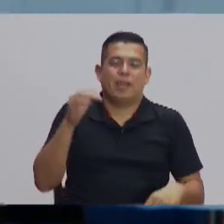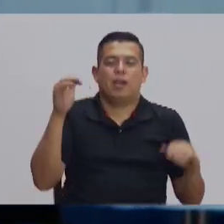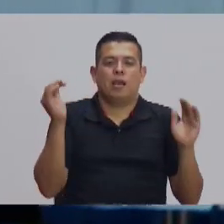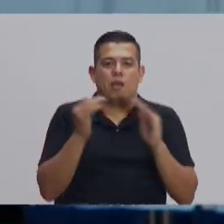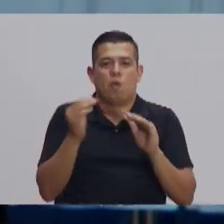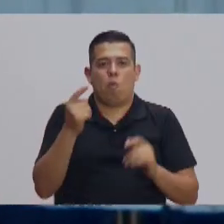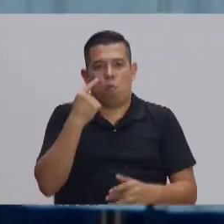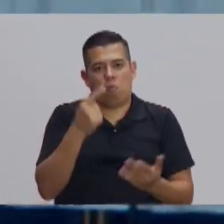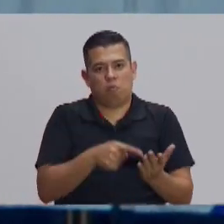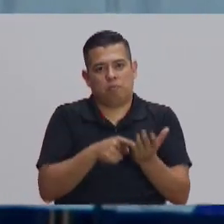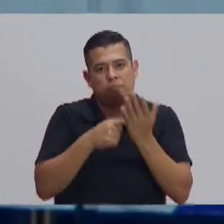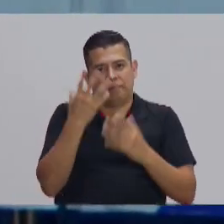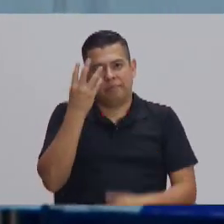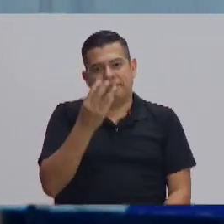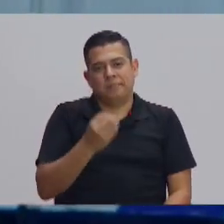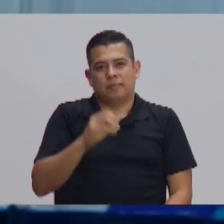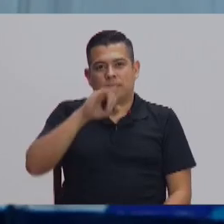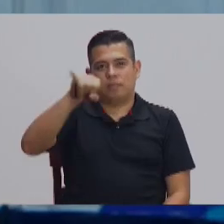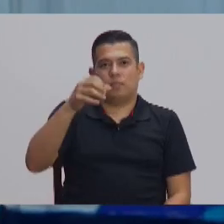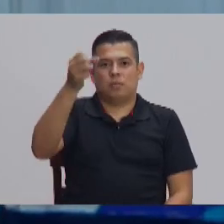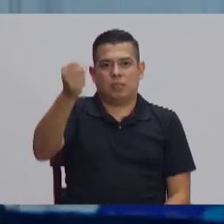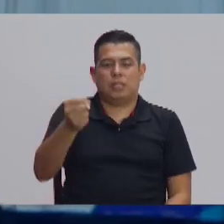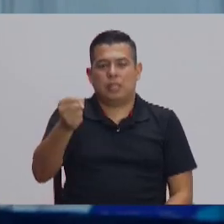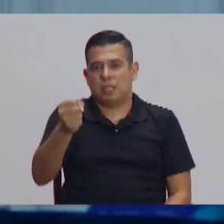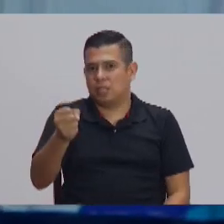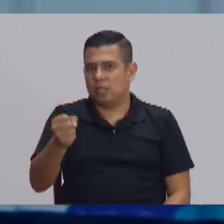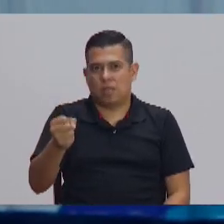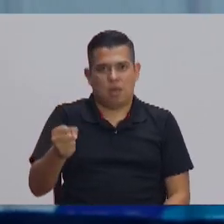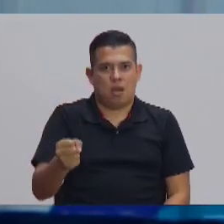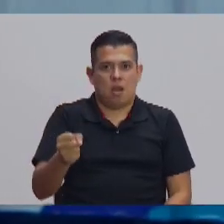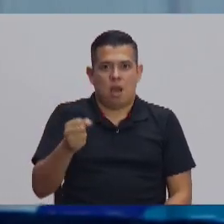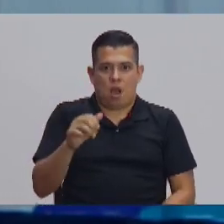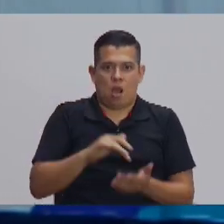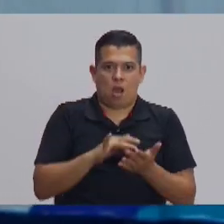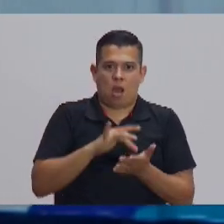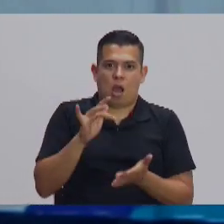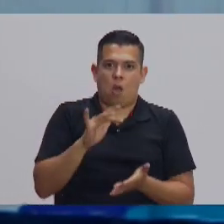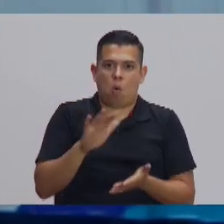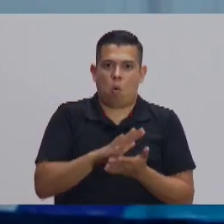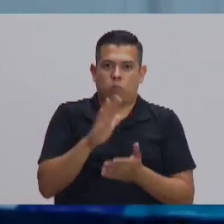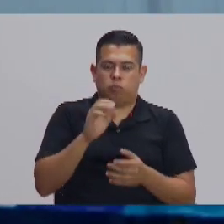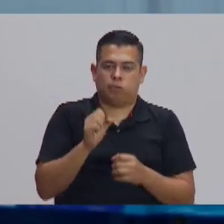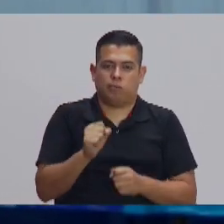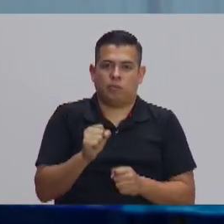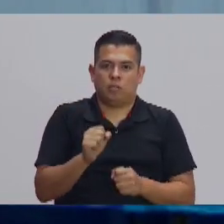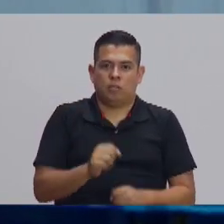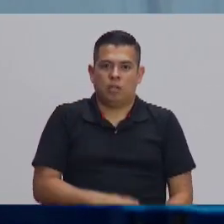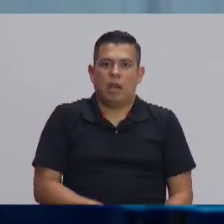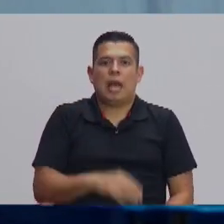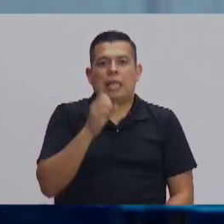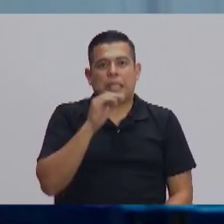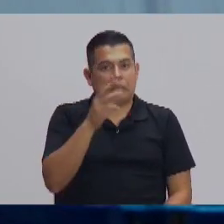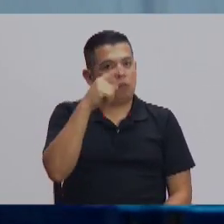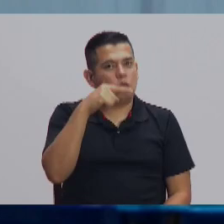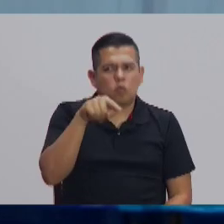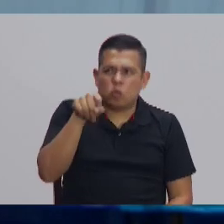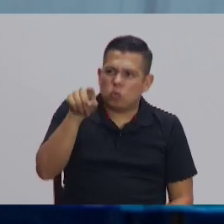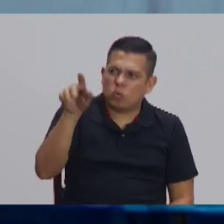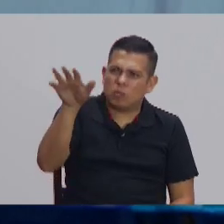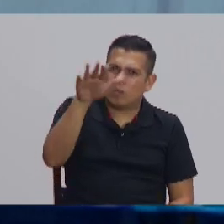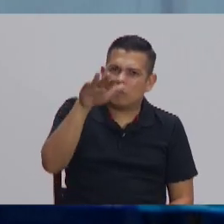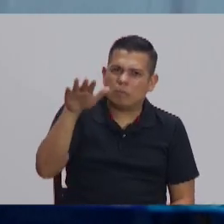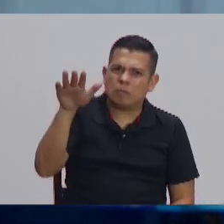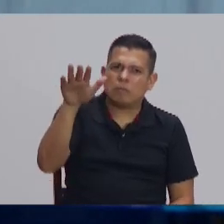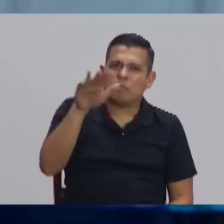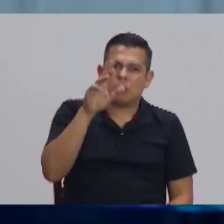caso mira qué bello porque josué se descuidó espiritualmente y que les dijo su vida y reconocer la